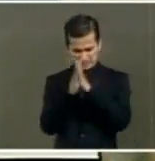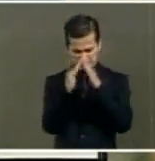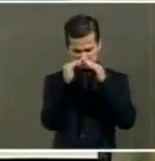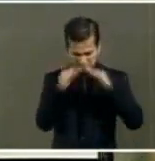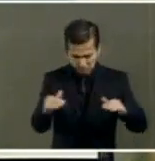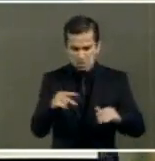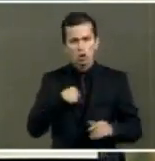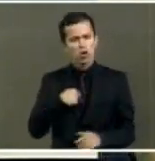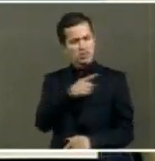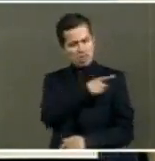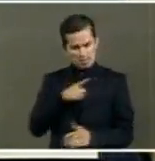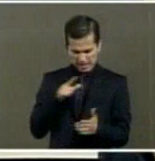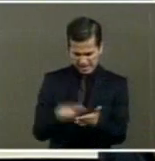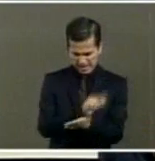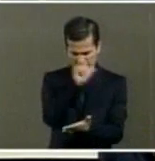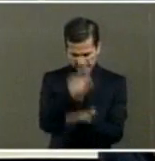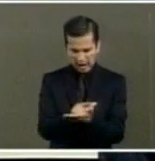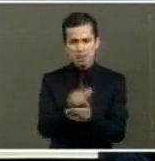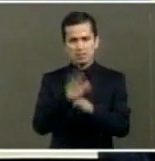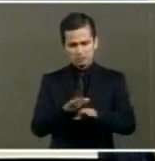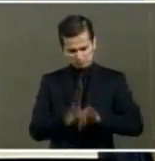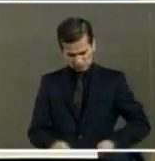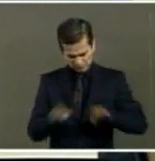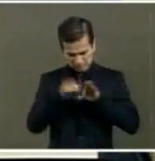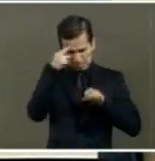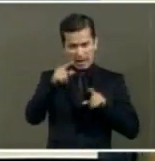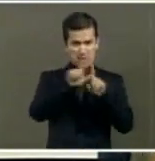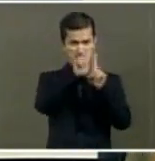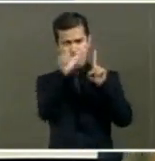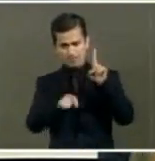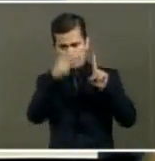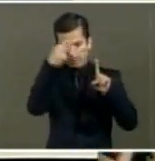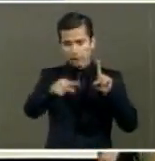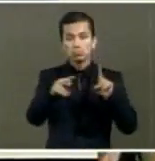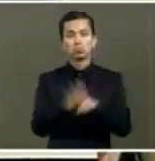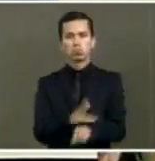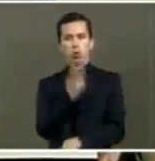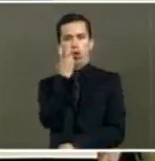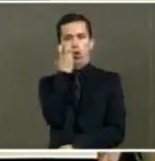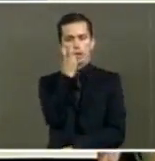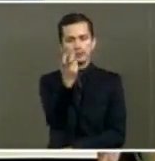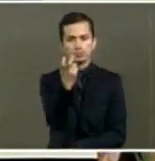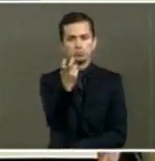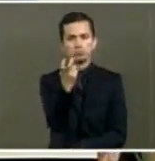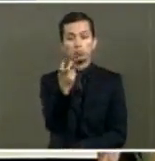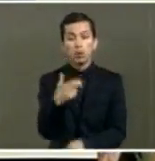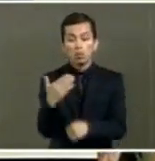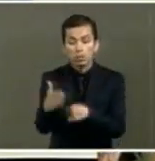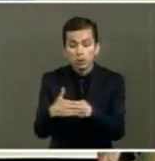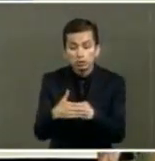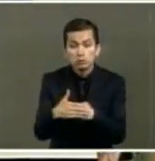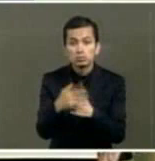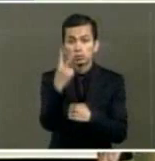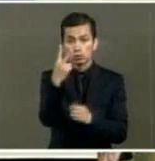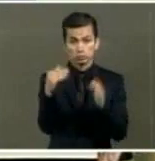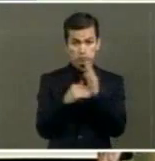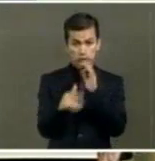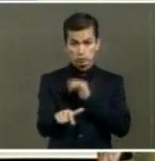de preeminencia del interés nacional. Por esas razones, de cara al proceso electoral de